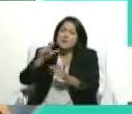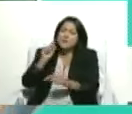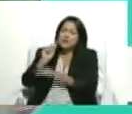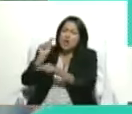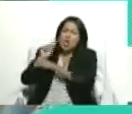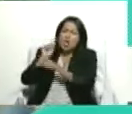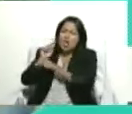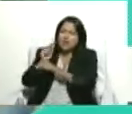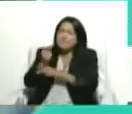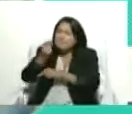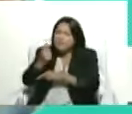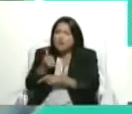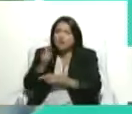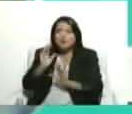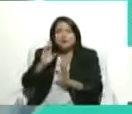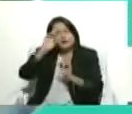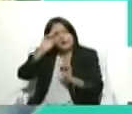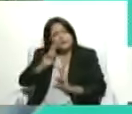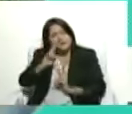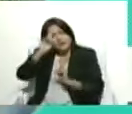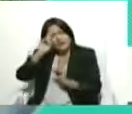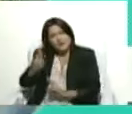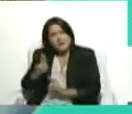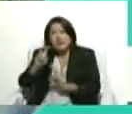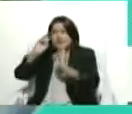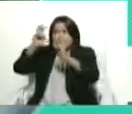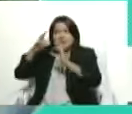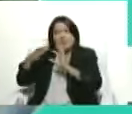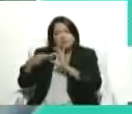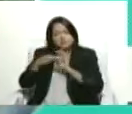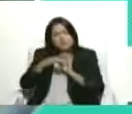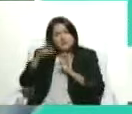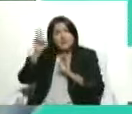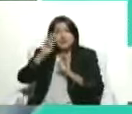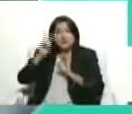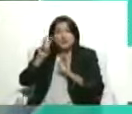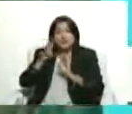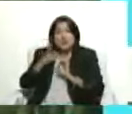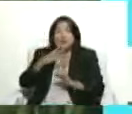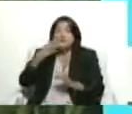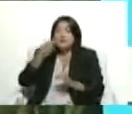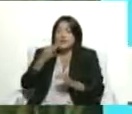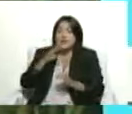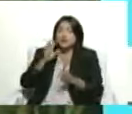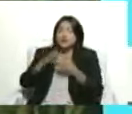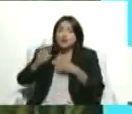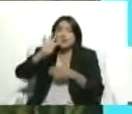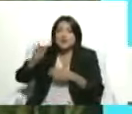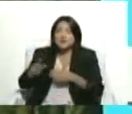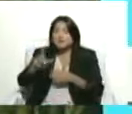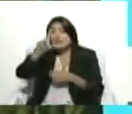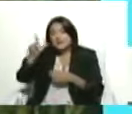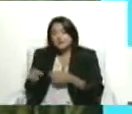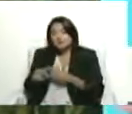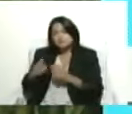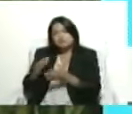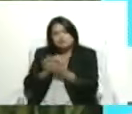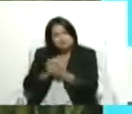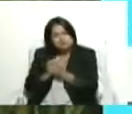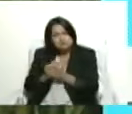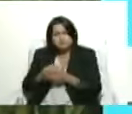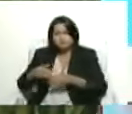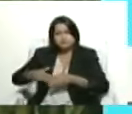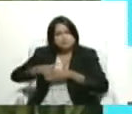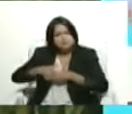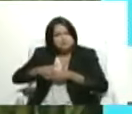problema? Que nos respetemos. Si hay un tema que nos une a los venezolanos y a las venezolanas, que es la verdad, Si hay un tema que nos une, unámonos. Vamos a